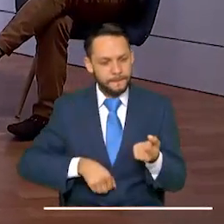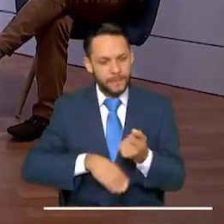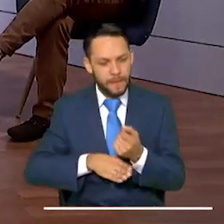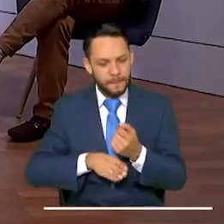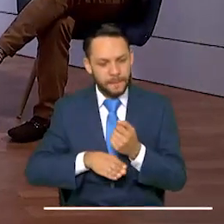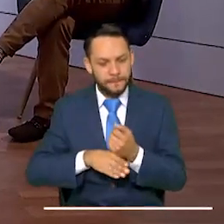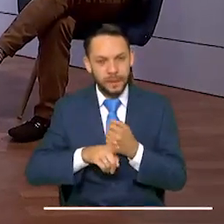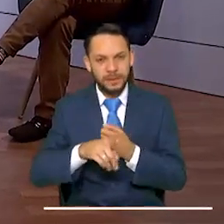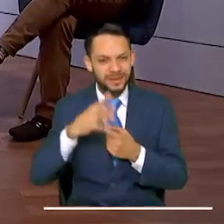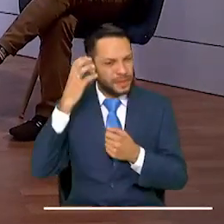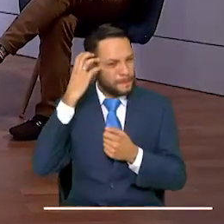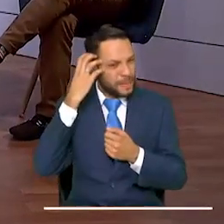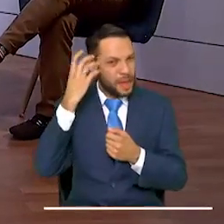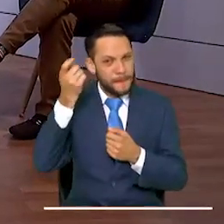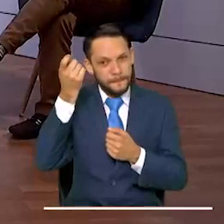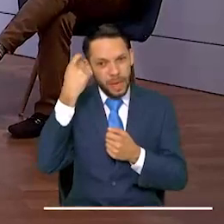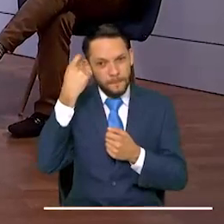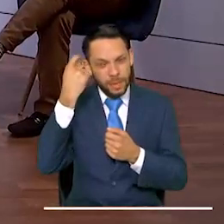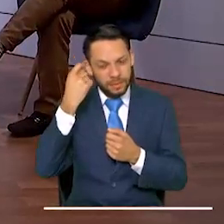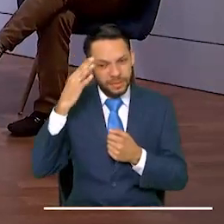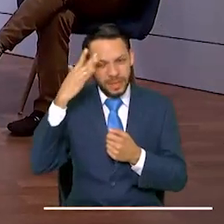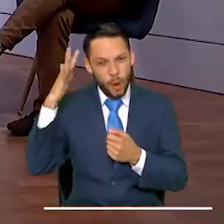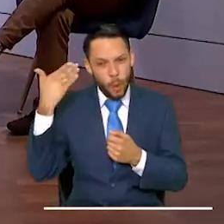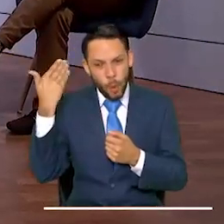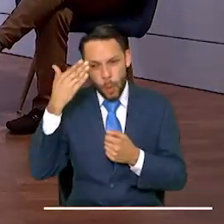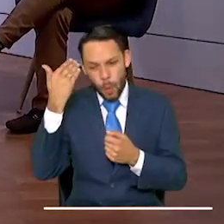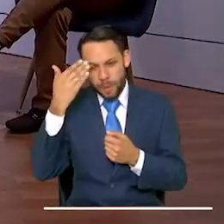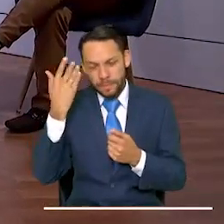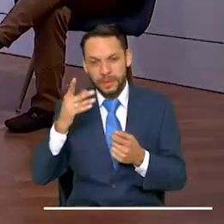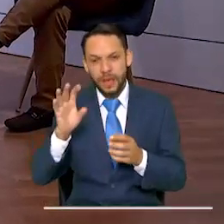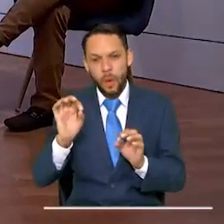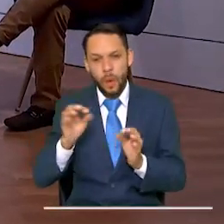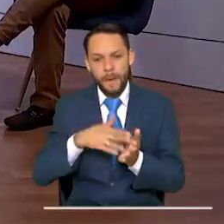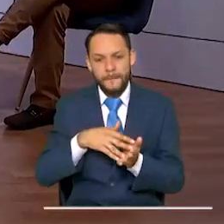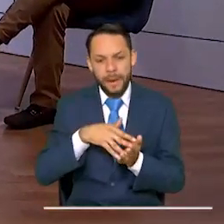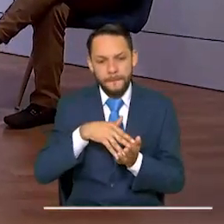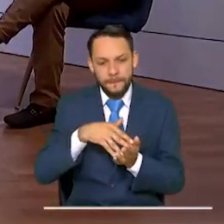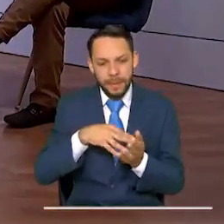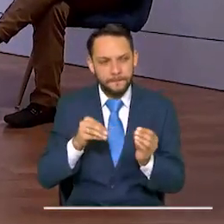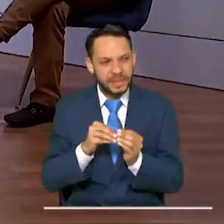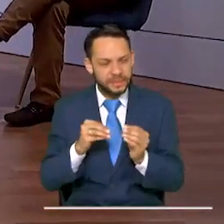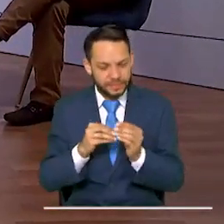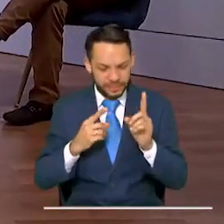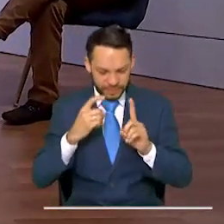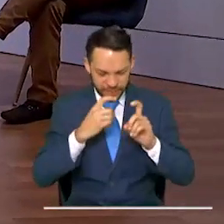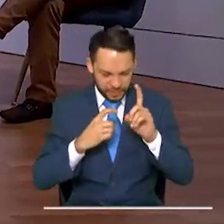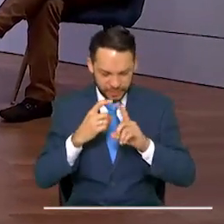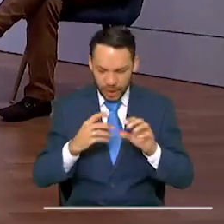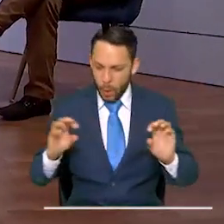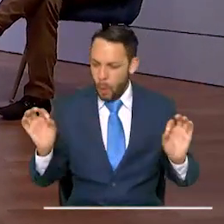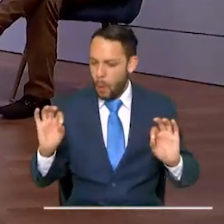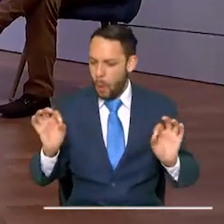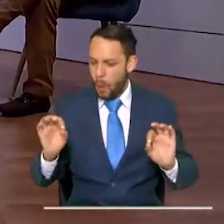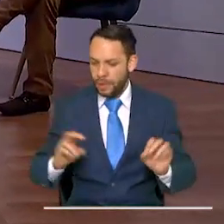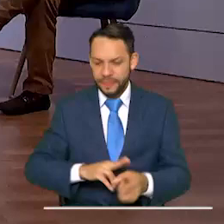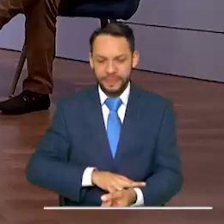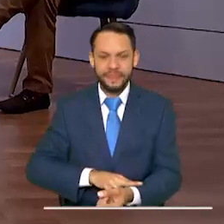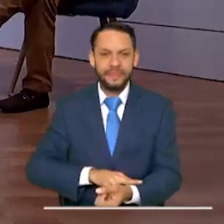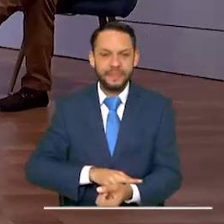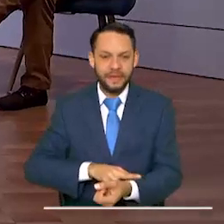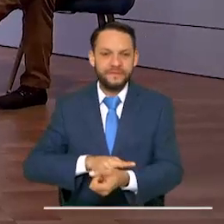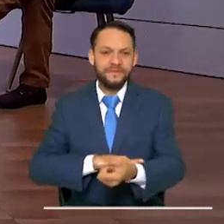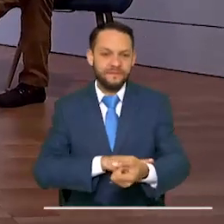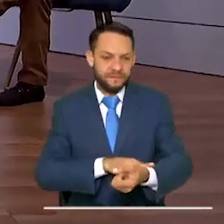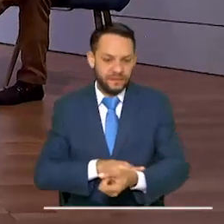sobre Parkinson, sobre Alzheimer, sobre insomnio, sobre diabetes. Y es importante que